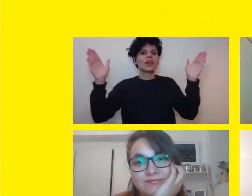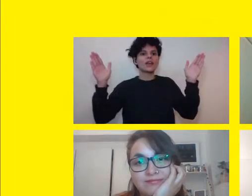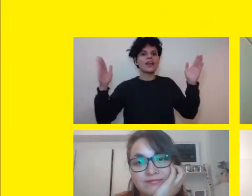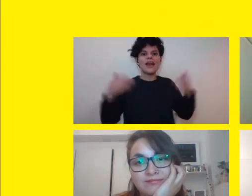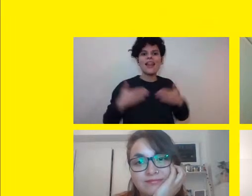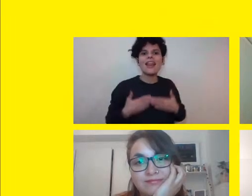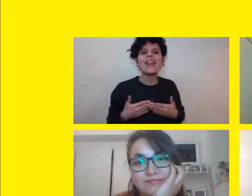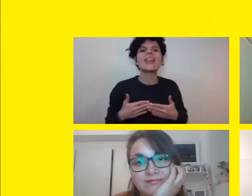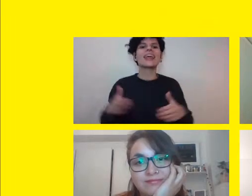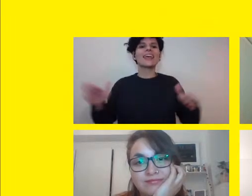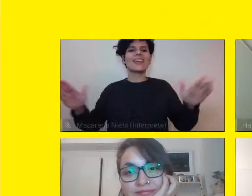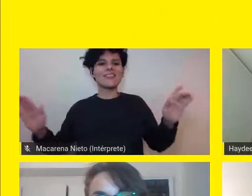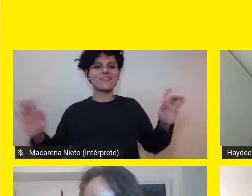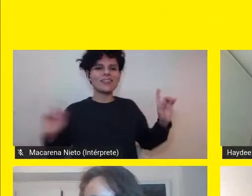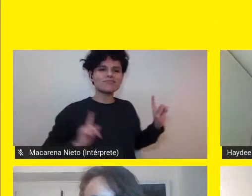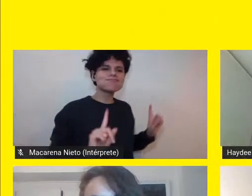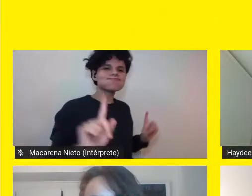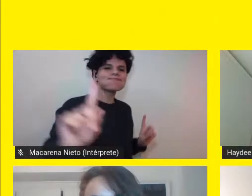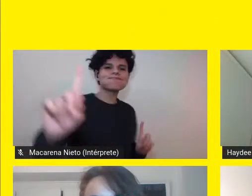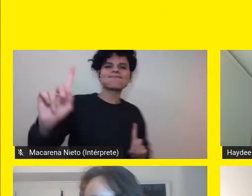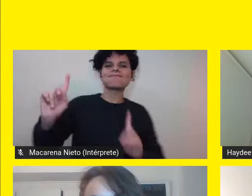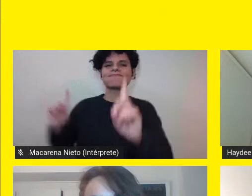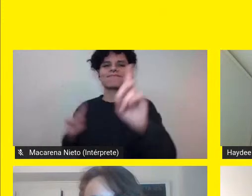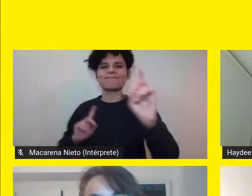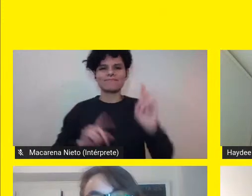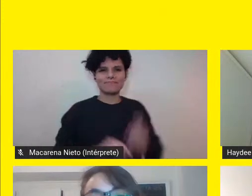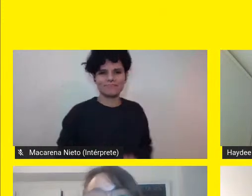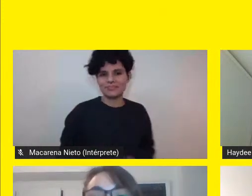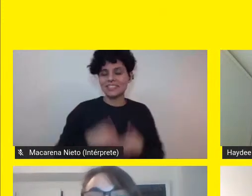nos defendamos como corresponde. Muchas gracias.